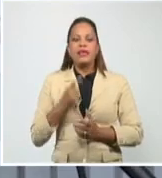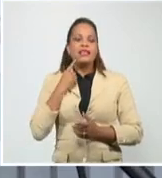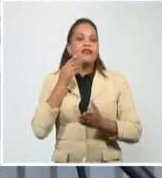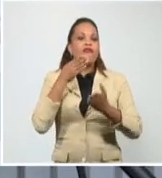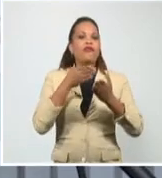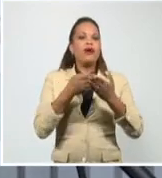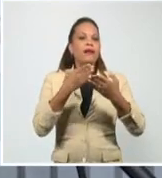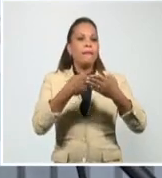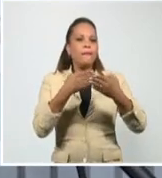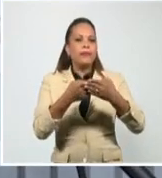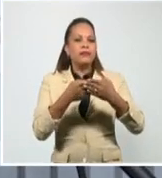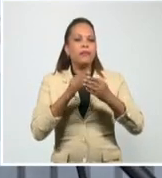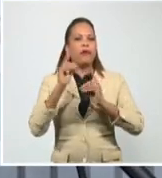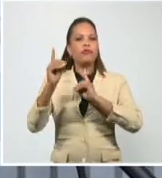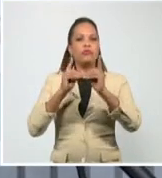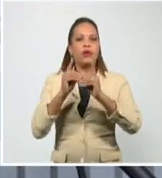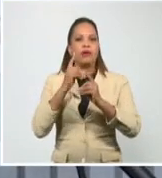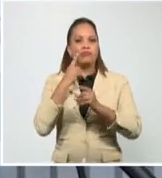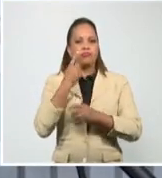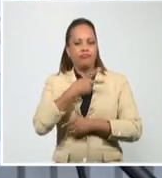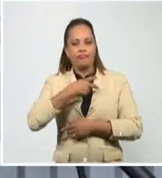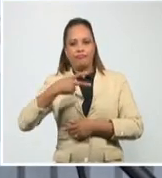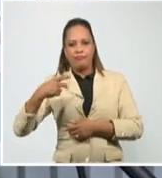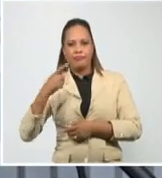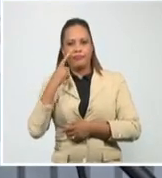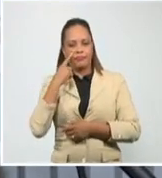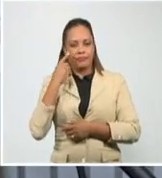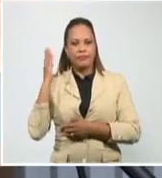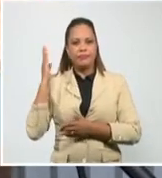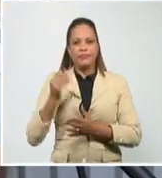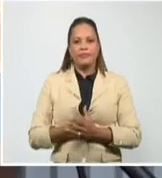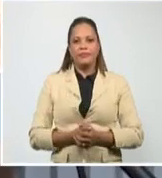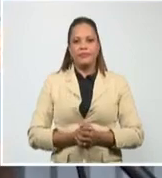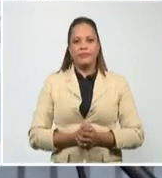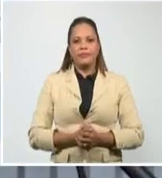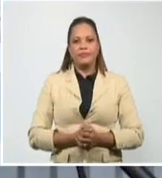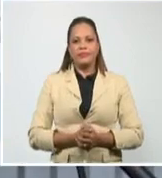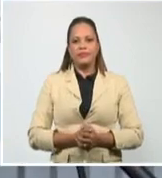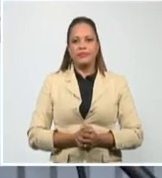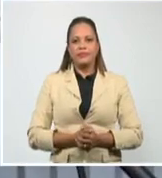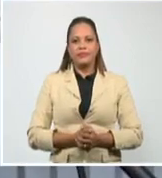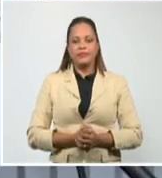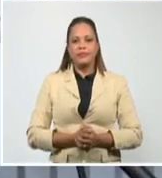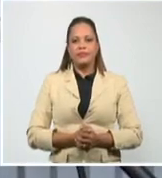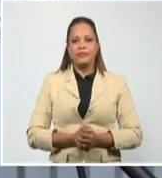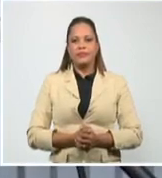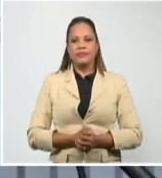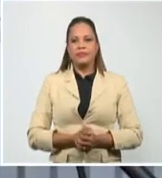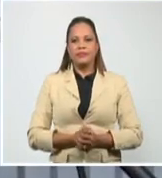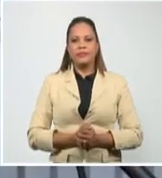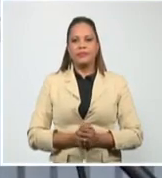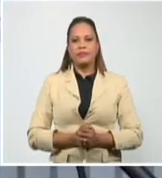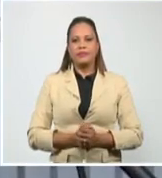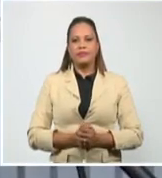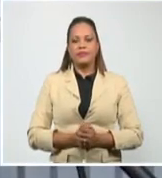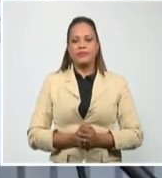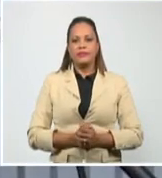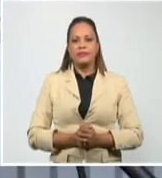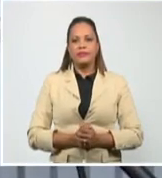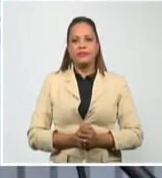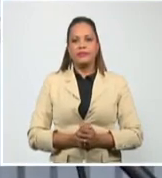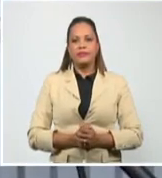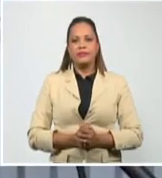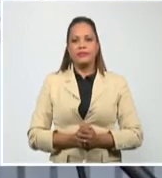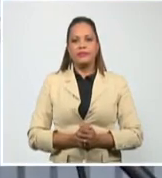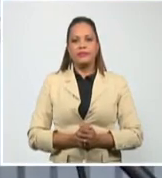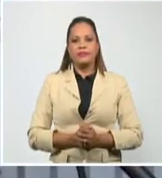ese diálogo. Yo quiero primero recalcar en lo positivo. Significa que hay un interlocutor válido, que cualquier joven de esos que estaba ahí